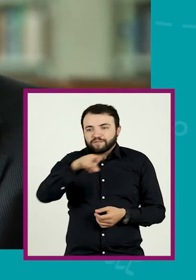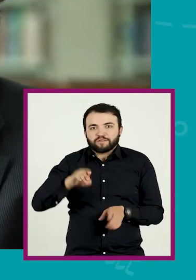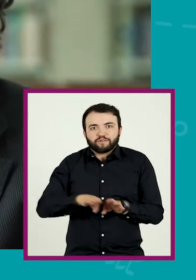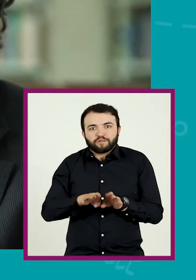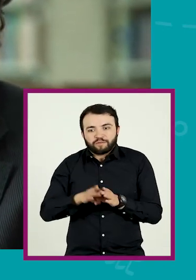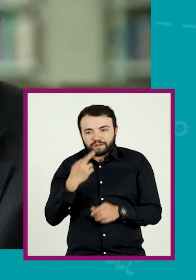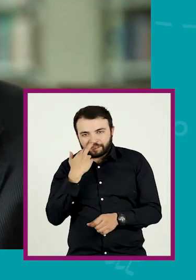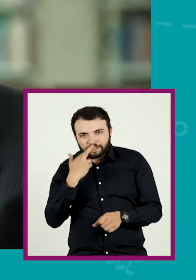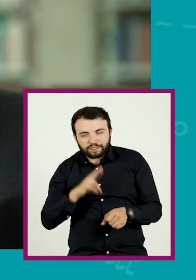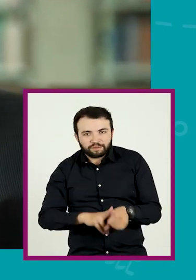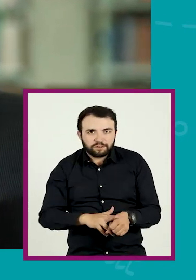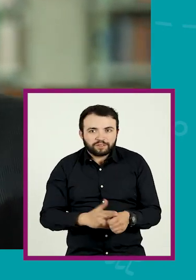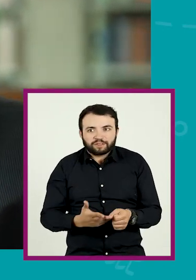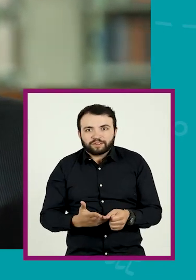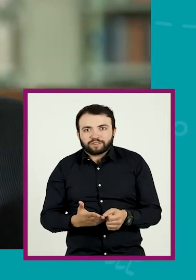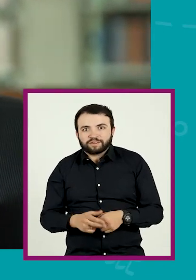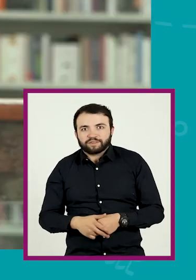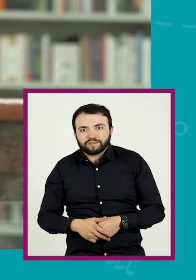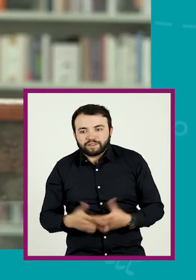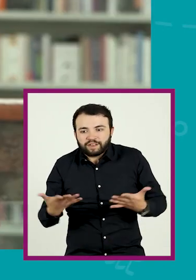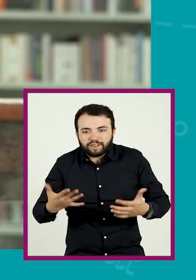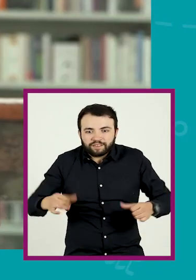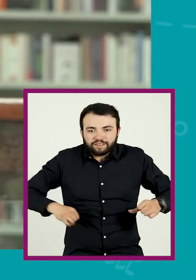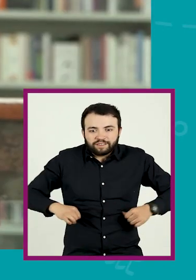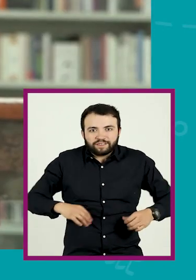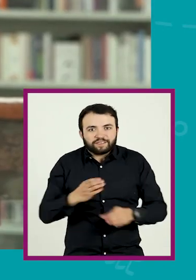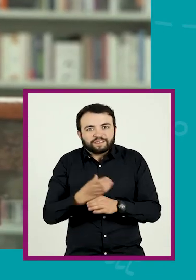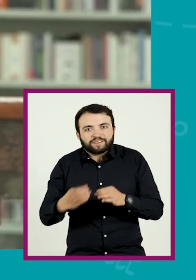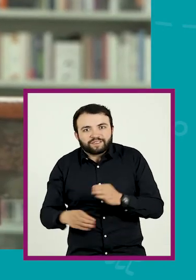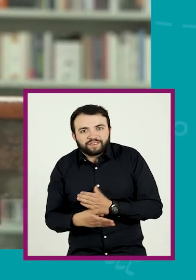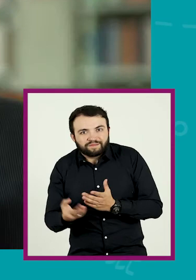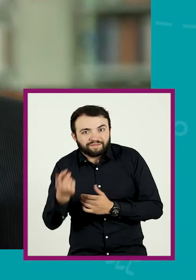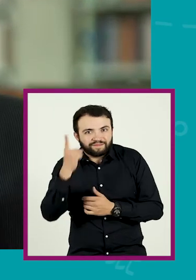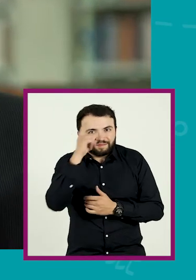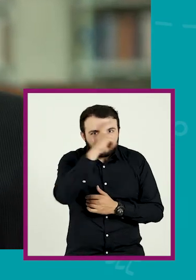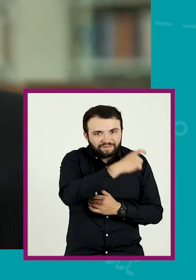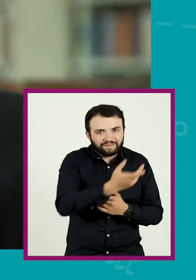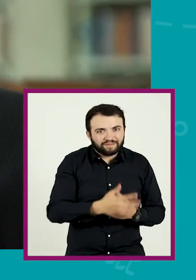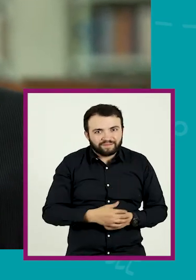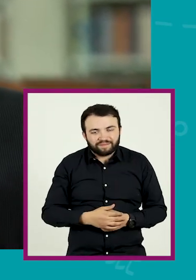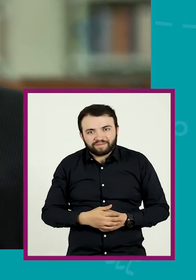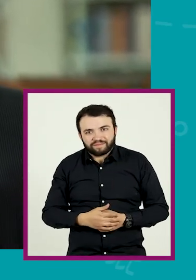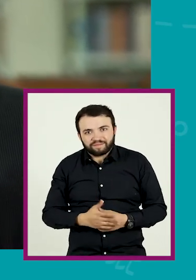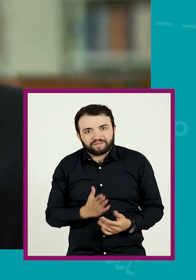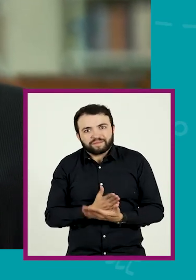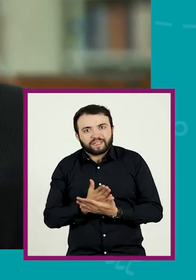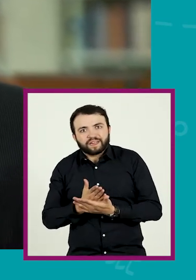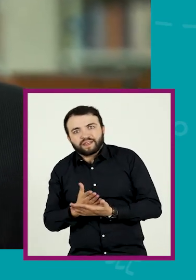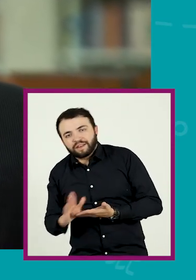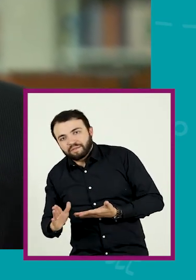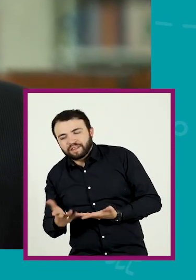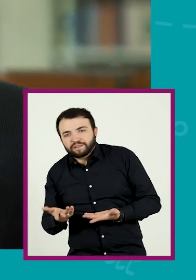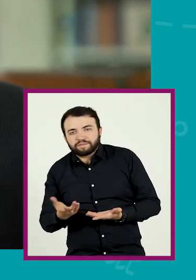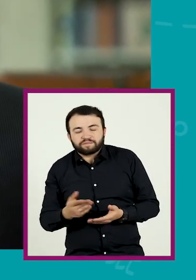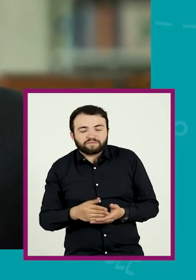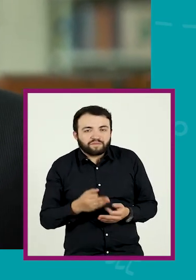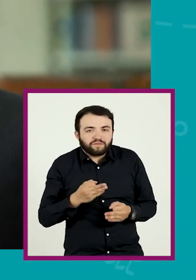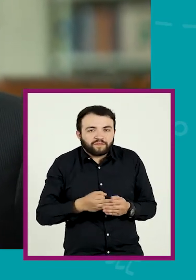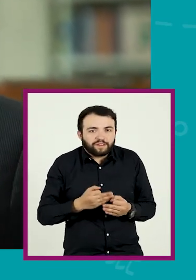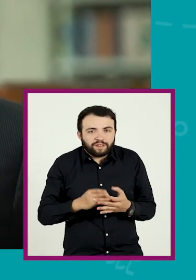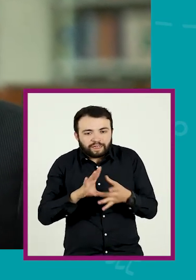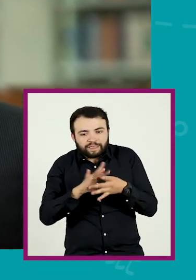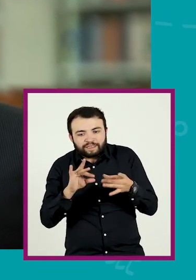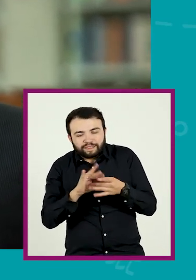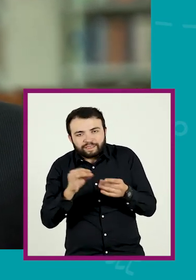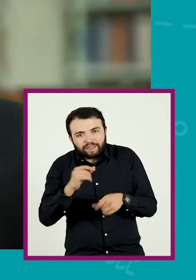uno en la responsabilidad de definir su conducta, la manera de relacionarse con los demás. y que además eso deriva, no tenemos